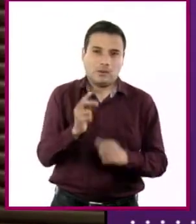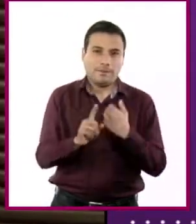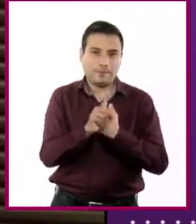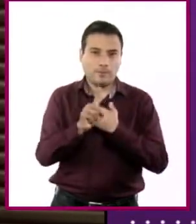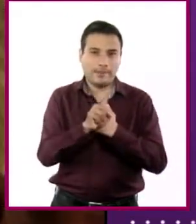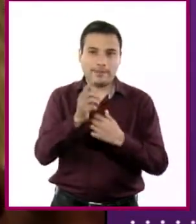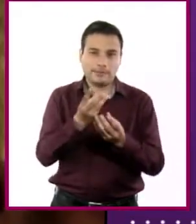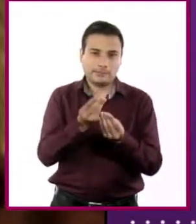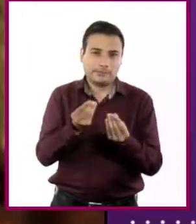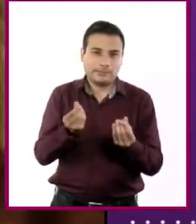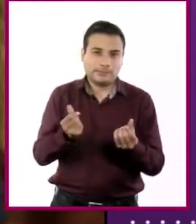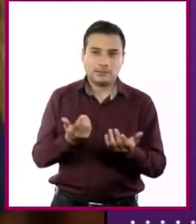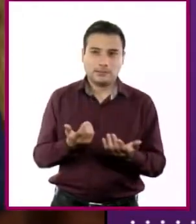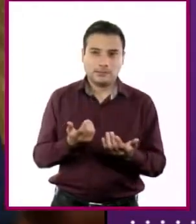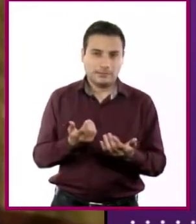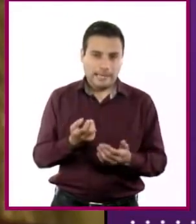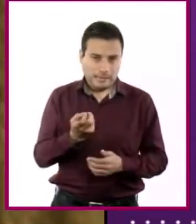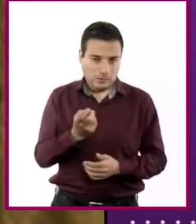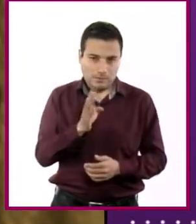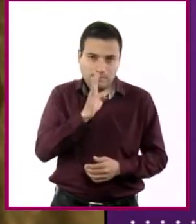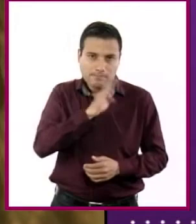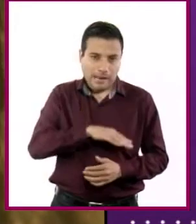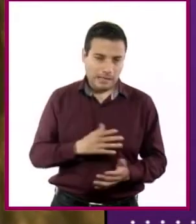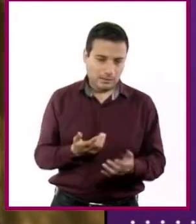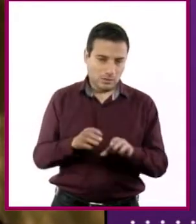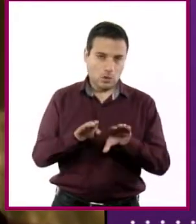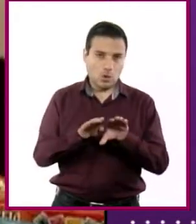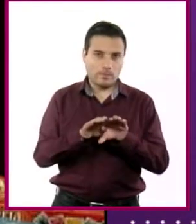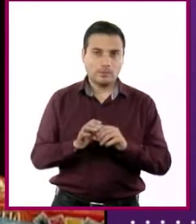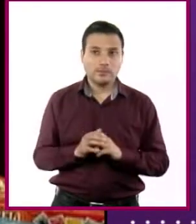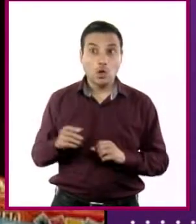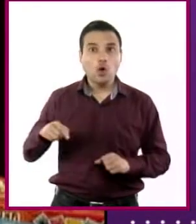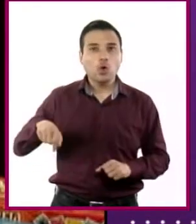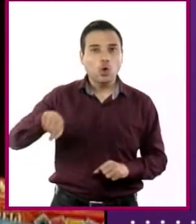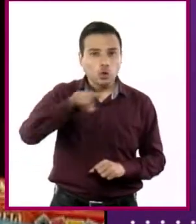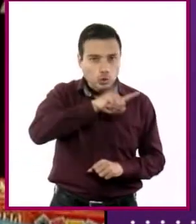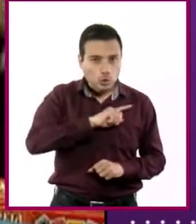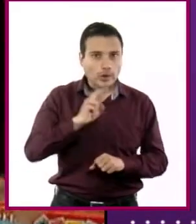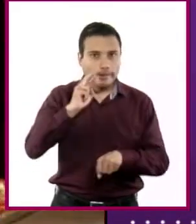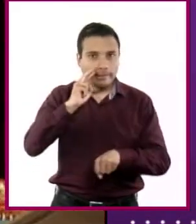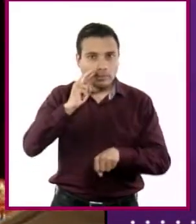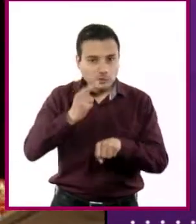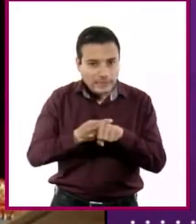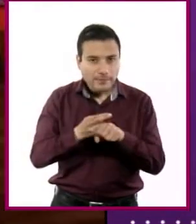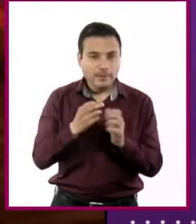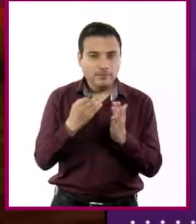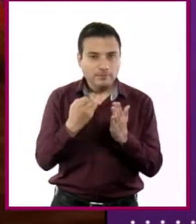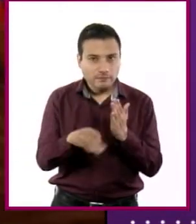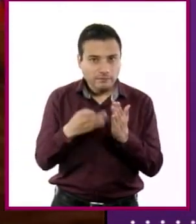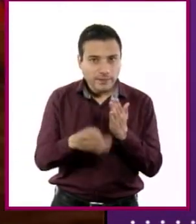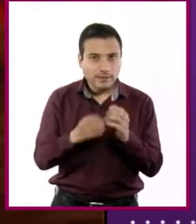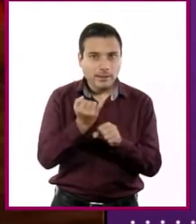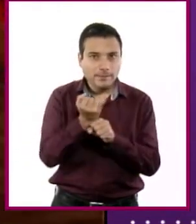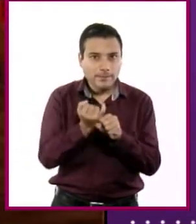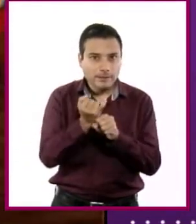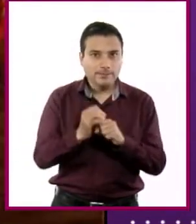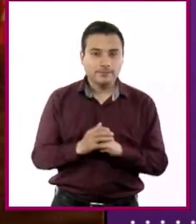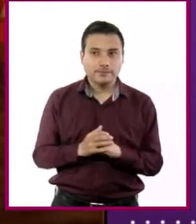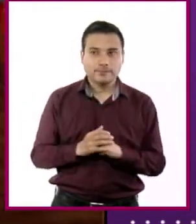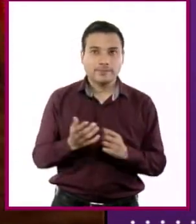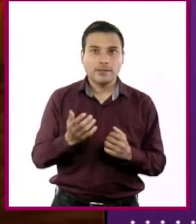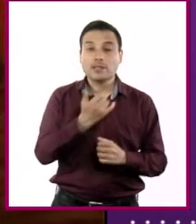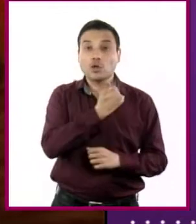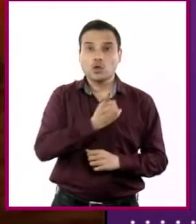es profesional! Estos son nuestros casos. No hemos averiguado la identidad del ladrón de joyas,